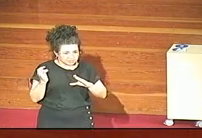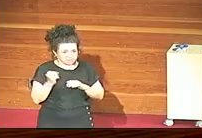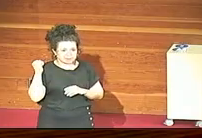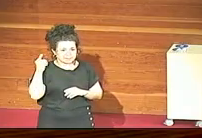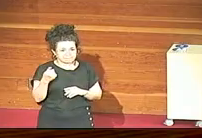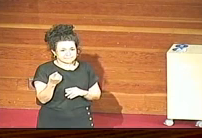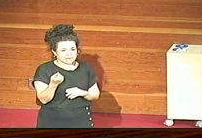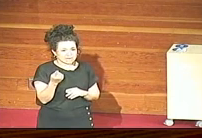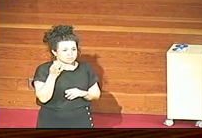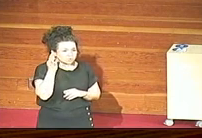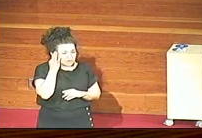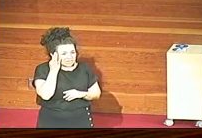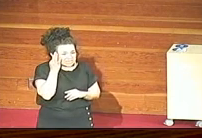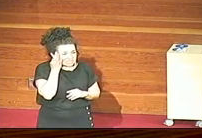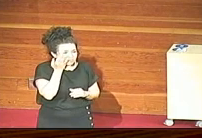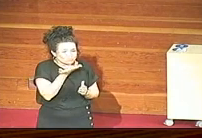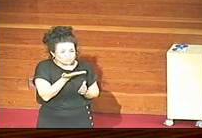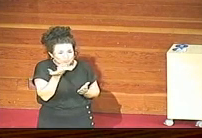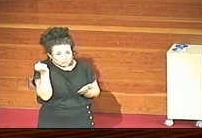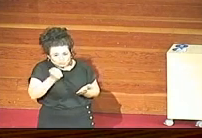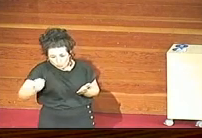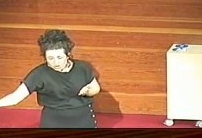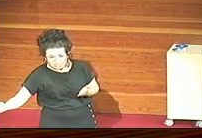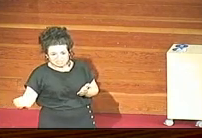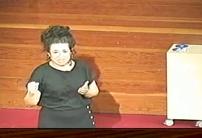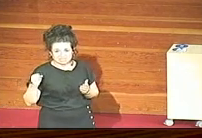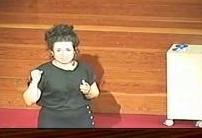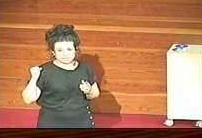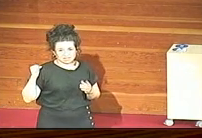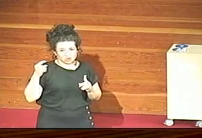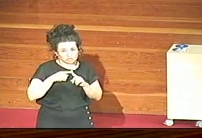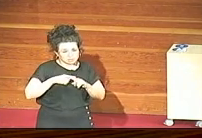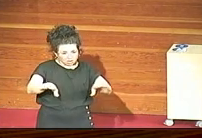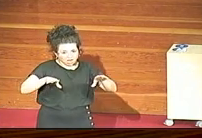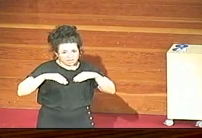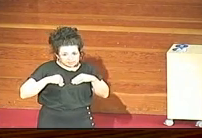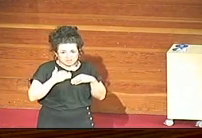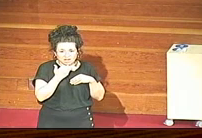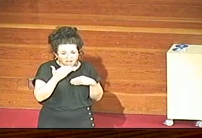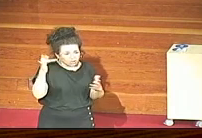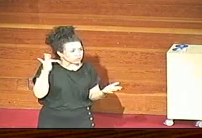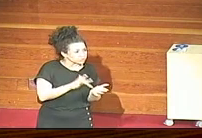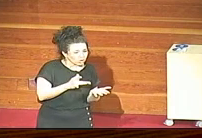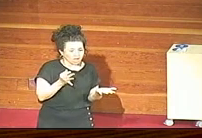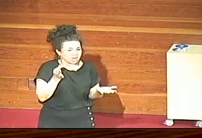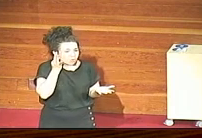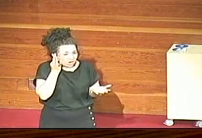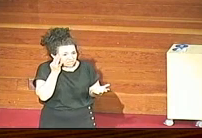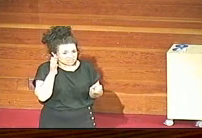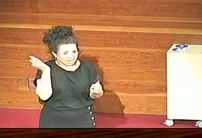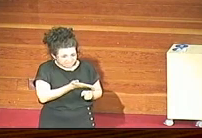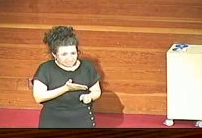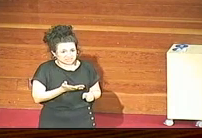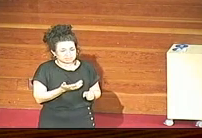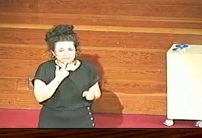muertas para empezar a aceptar que algo está pasando con las mujeres y que vamos a decir novia también hablábamos